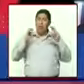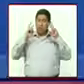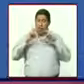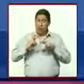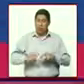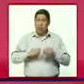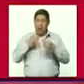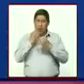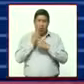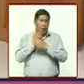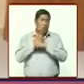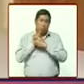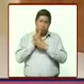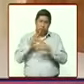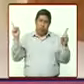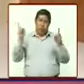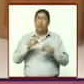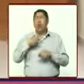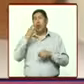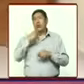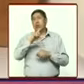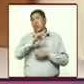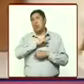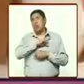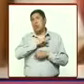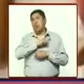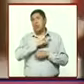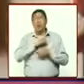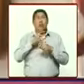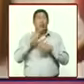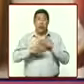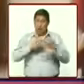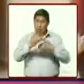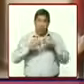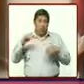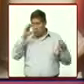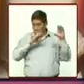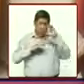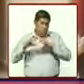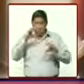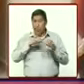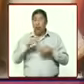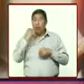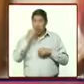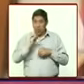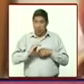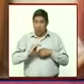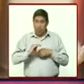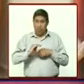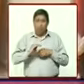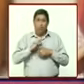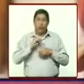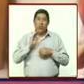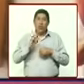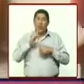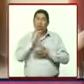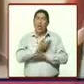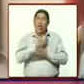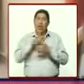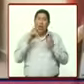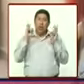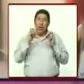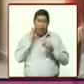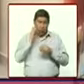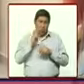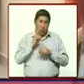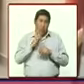sobre todo a este anuncio que ha hecho la Fuerza Especial de Lucha contra el Crimen, de que se va a proceder a buscar a la víctima a través de afiches en caso de que la comisión